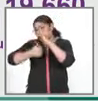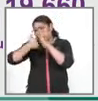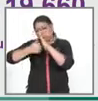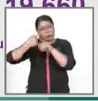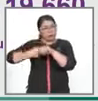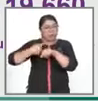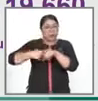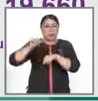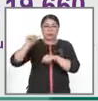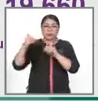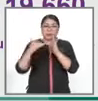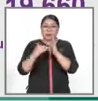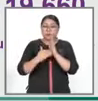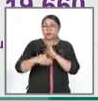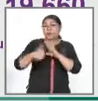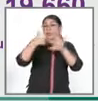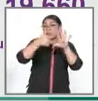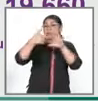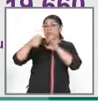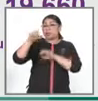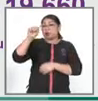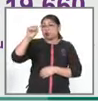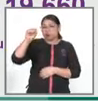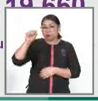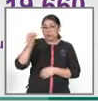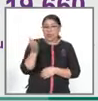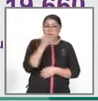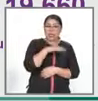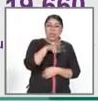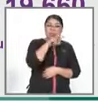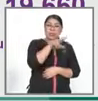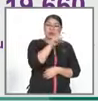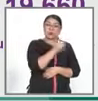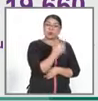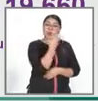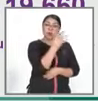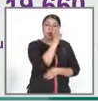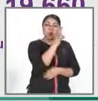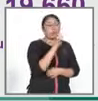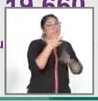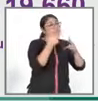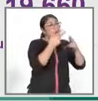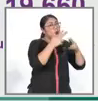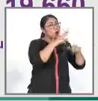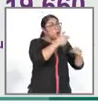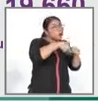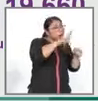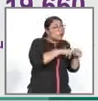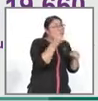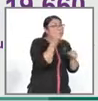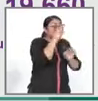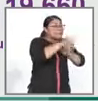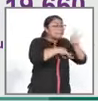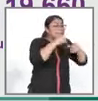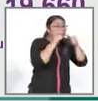casos y del 18.5 por son han sido hospitalizados